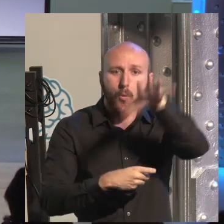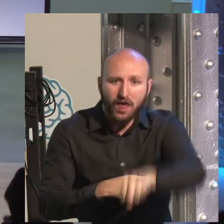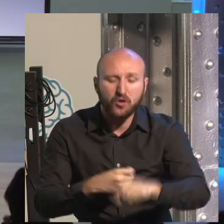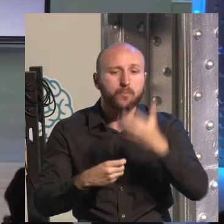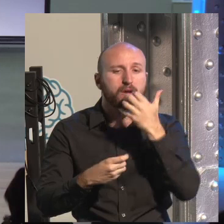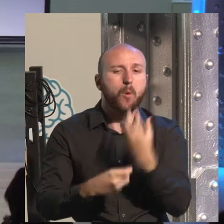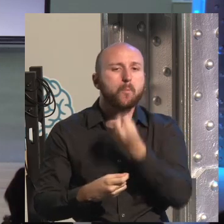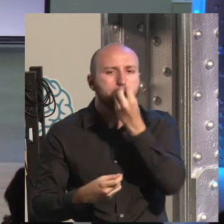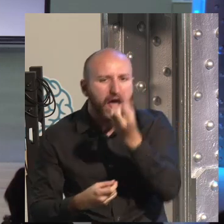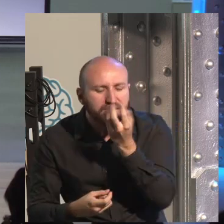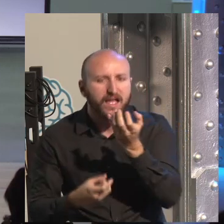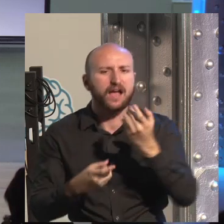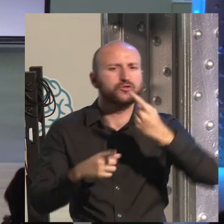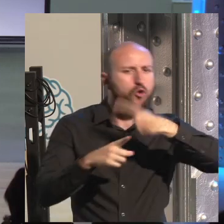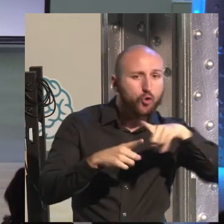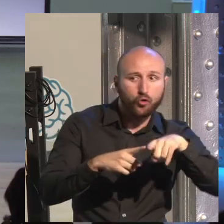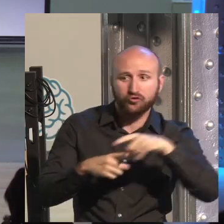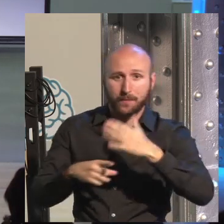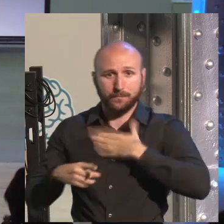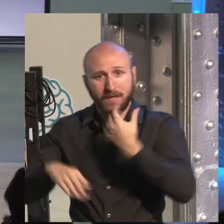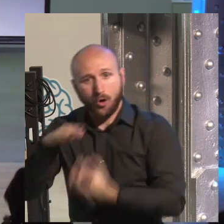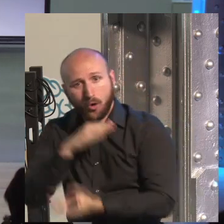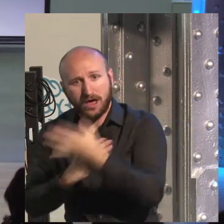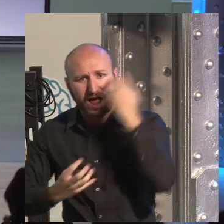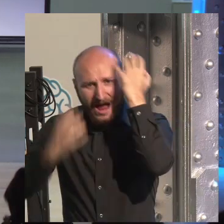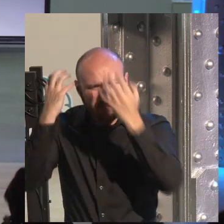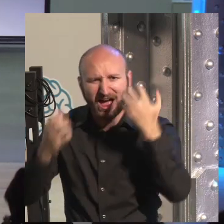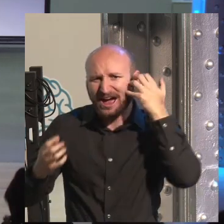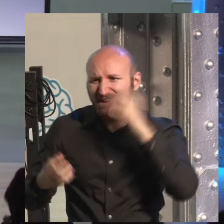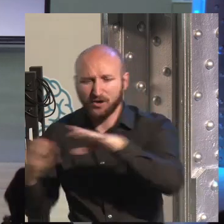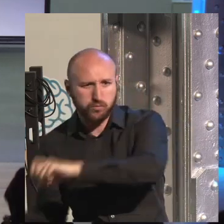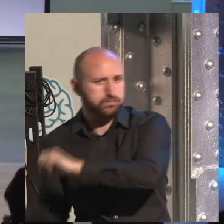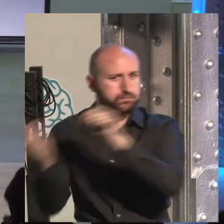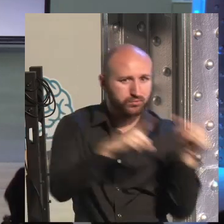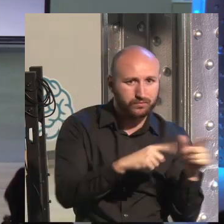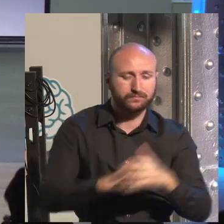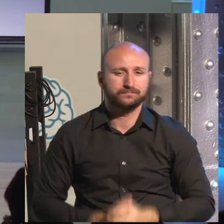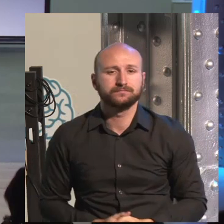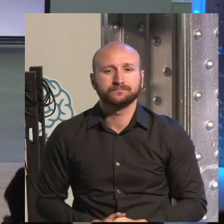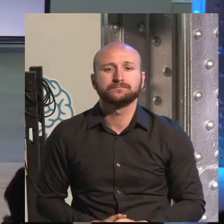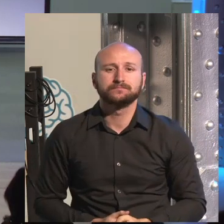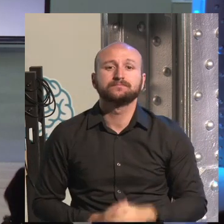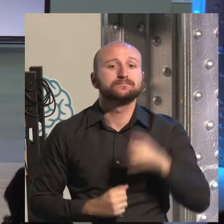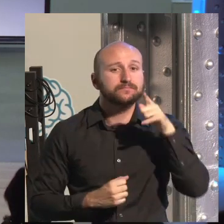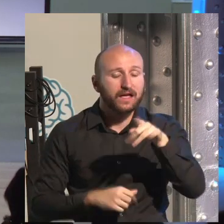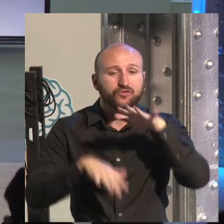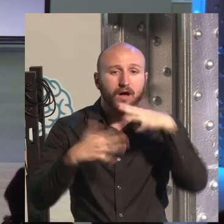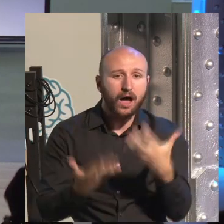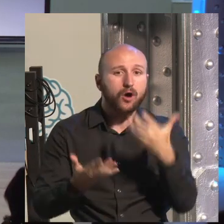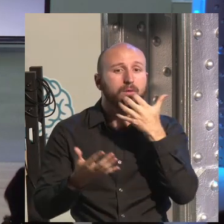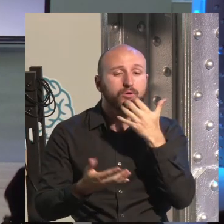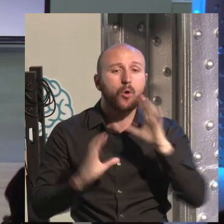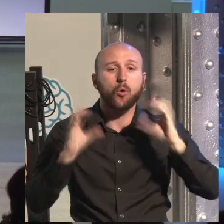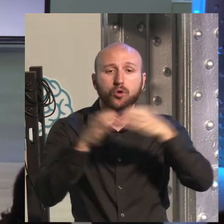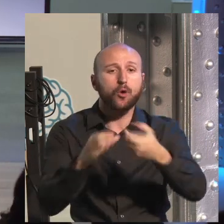raros y plantas desde los confines del planeta. Así es como llegó a la isla de Ternate. Esto está en las Molucas, los